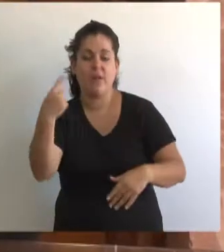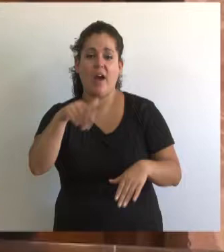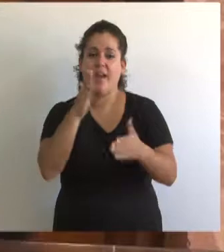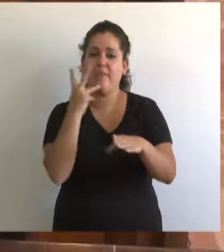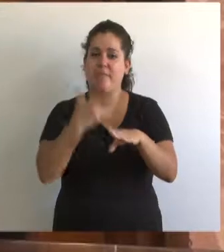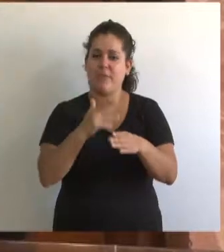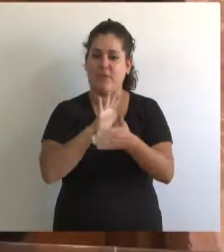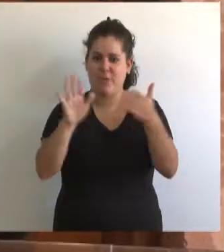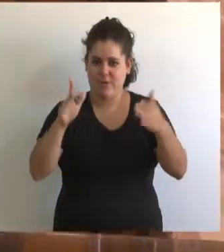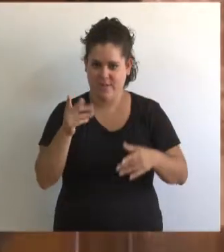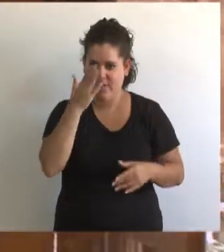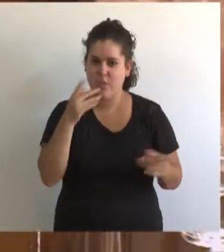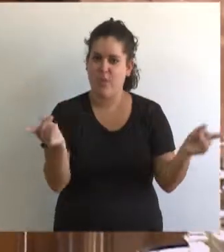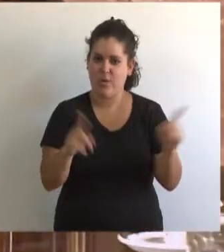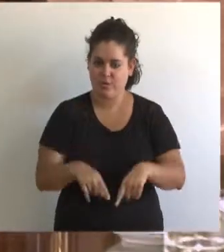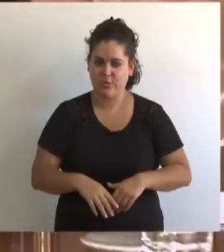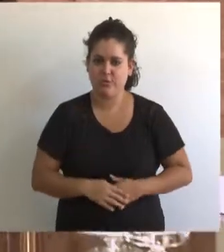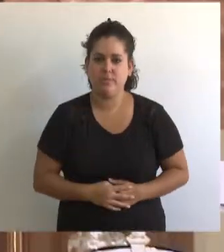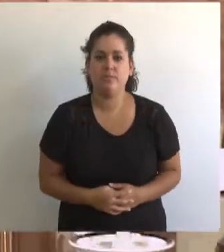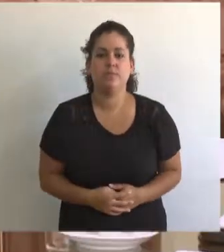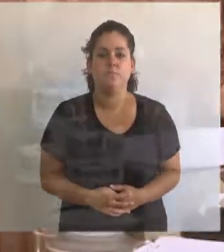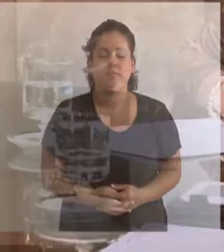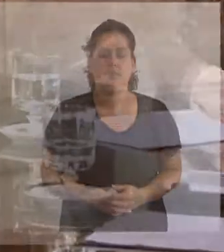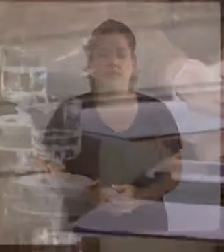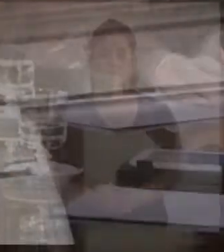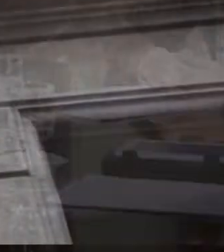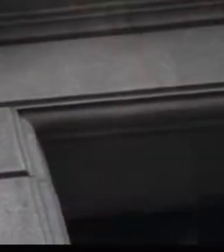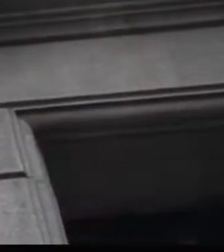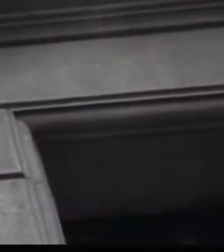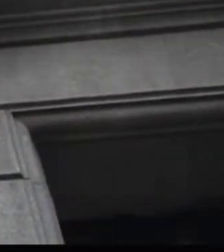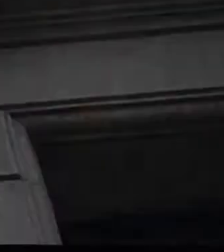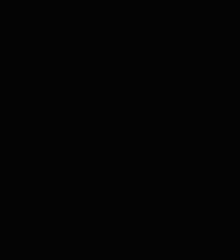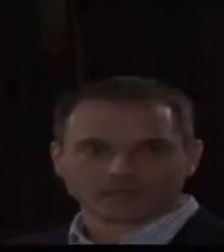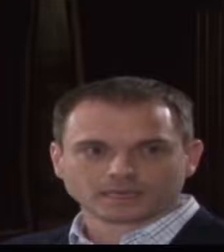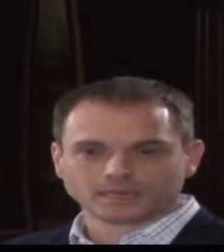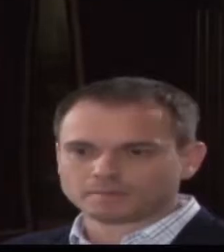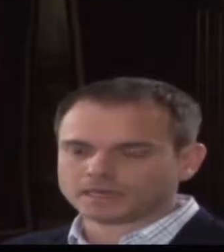seguir discutiendo. Vamos a hacer una nueva pausa, enseguida volvemos.